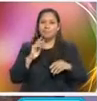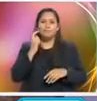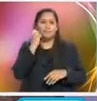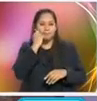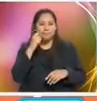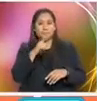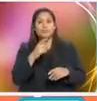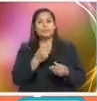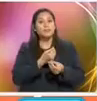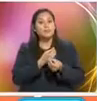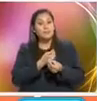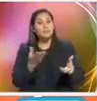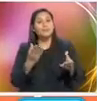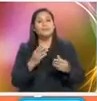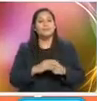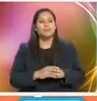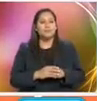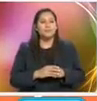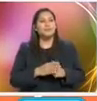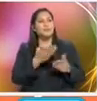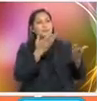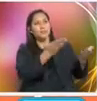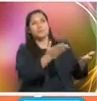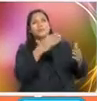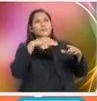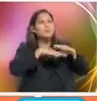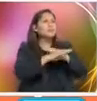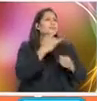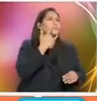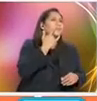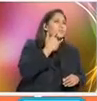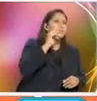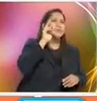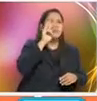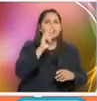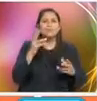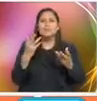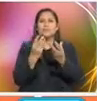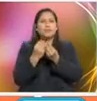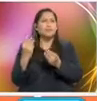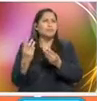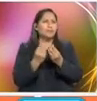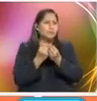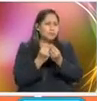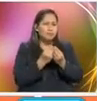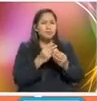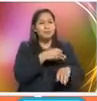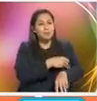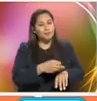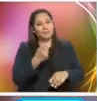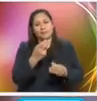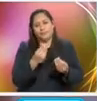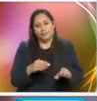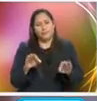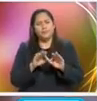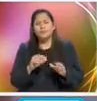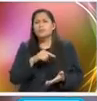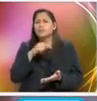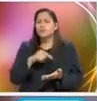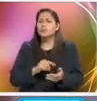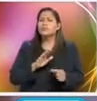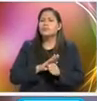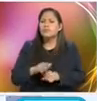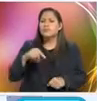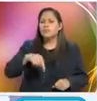que compartan, ¿no?, esta experiencia significativa con la familia, ¿no?, resulta importantísimo. ¿Cómo cuáles recintos